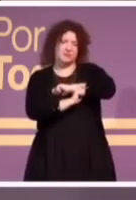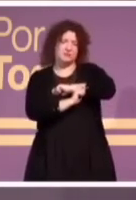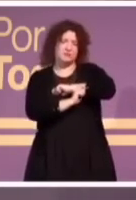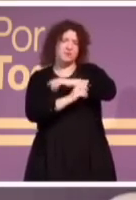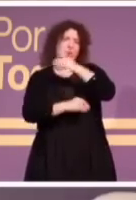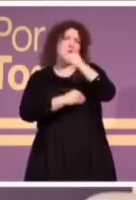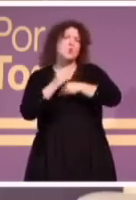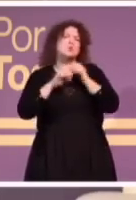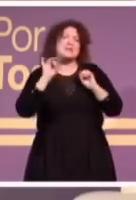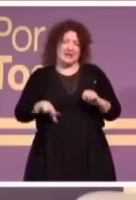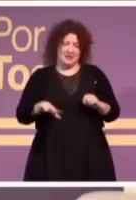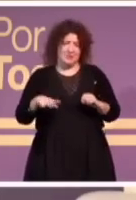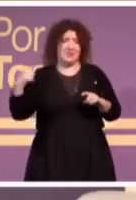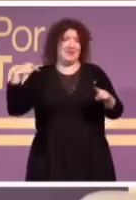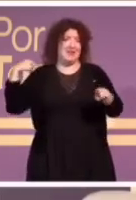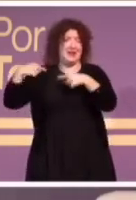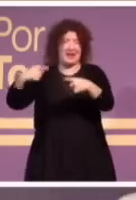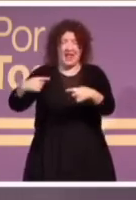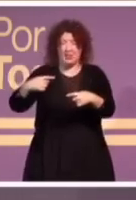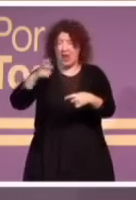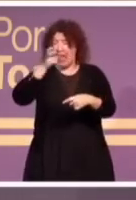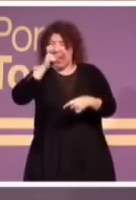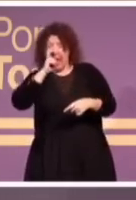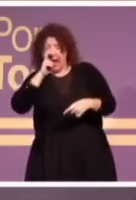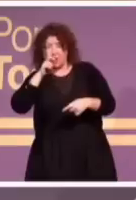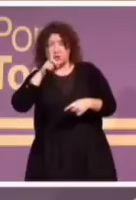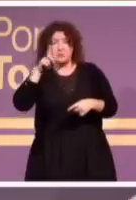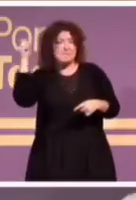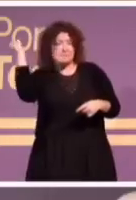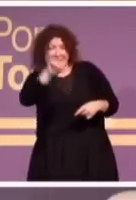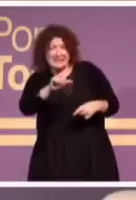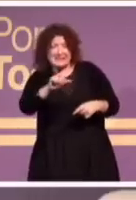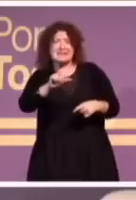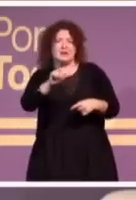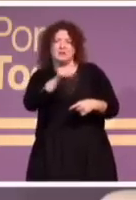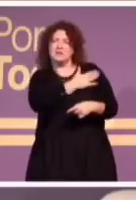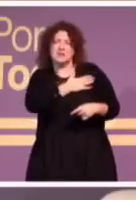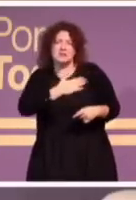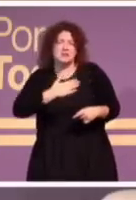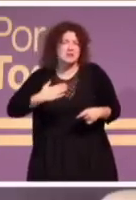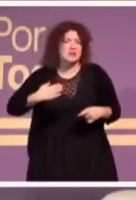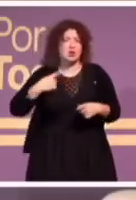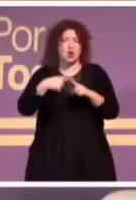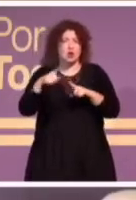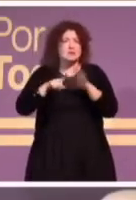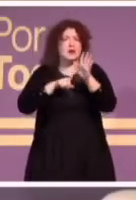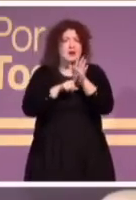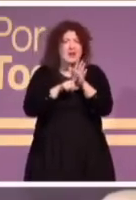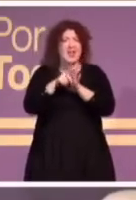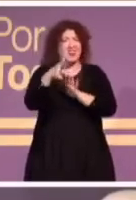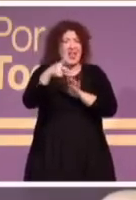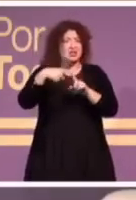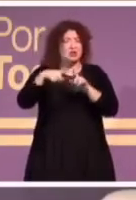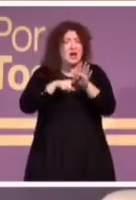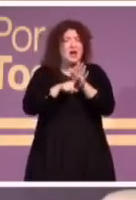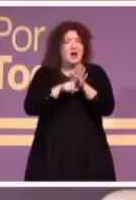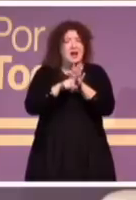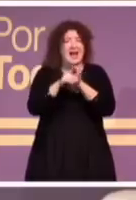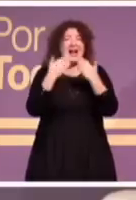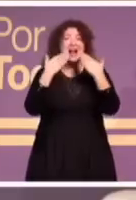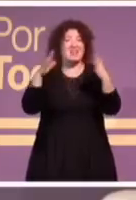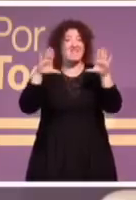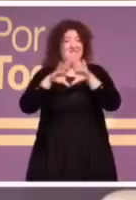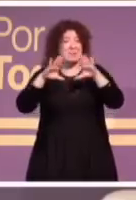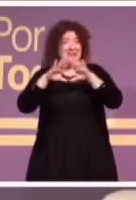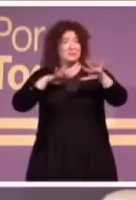los reaccionarios, el machismo, para tratar de frenar los avances en derechos que el movimiento